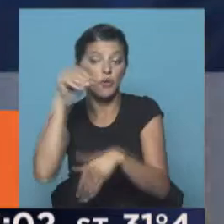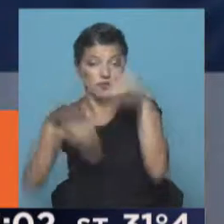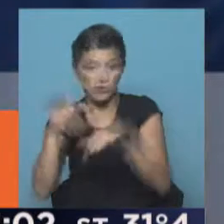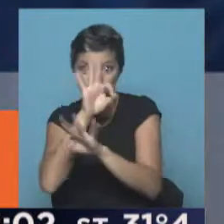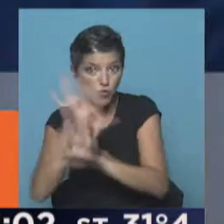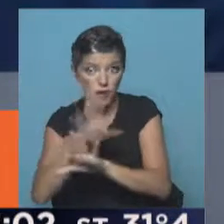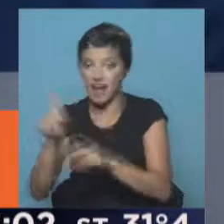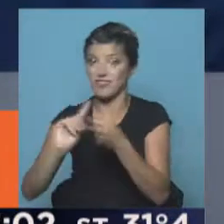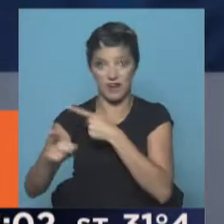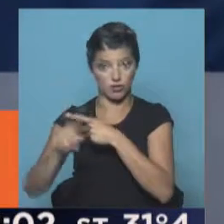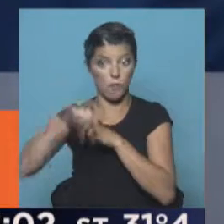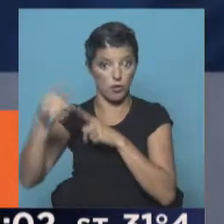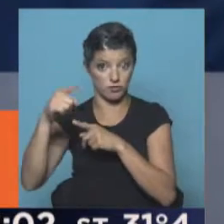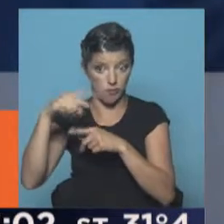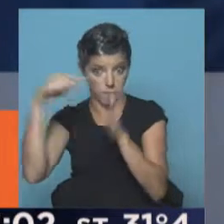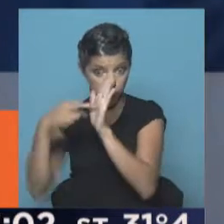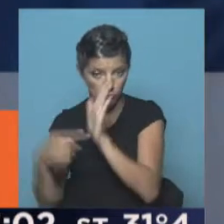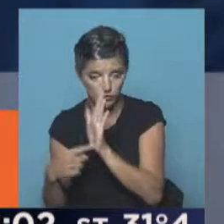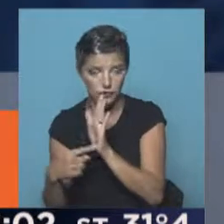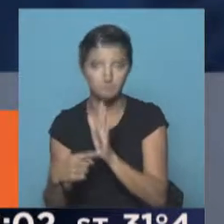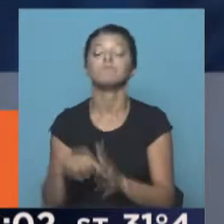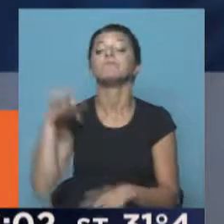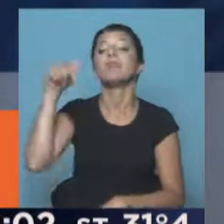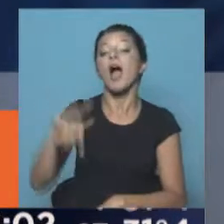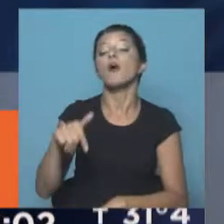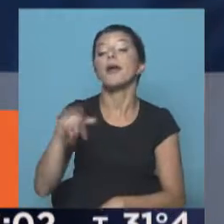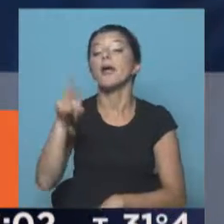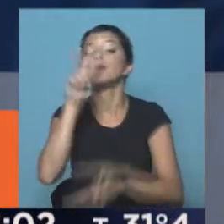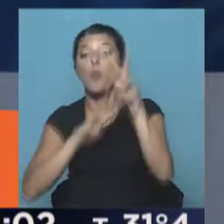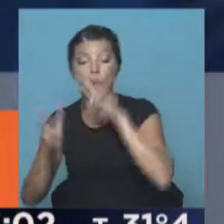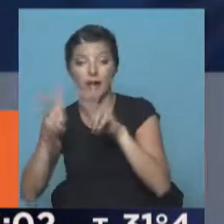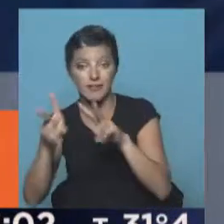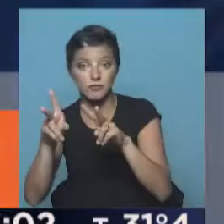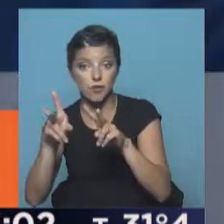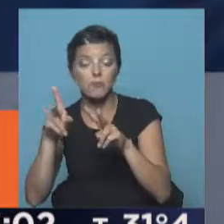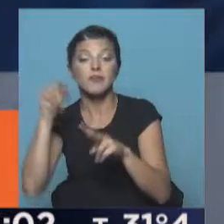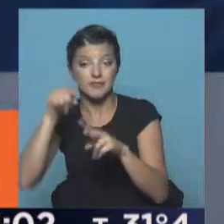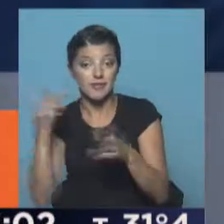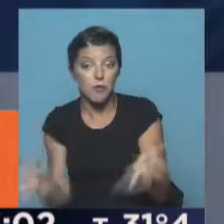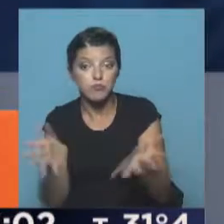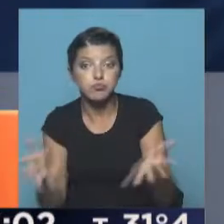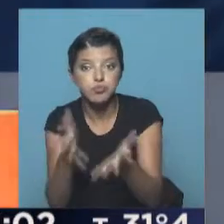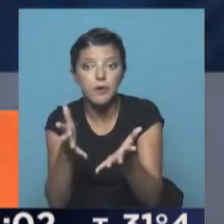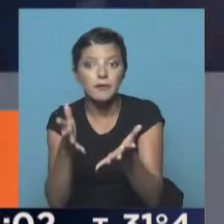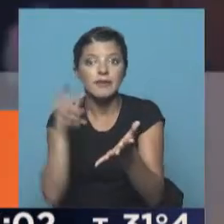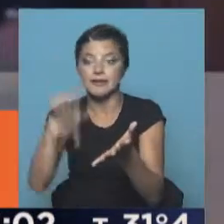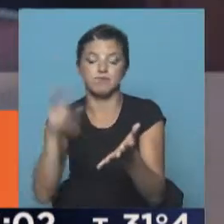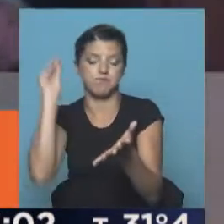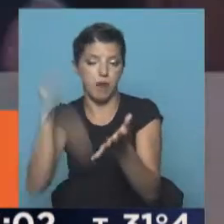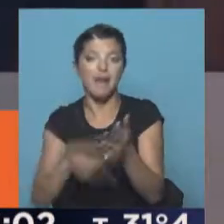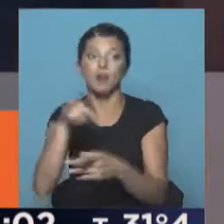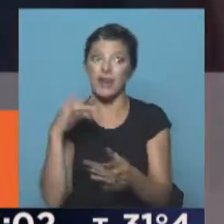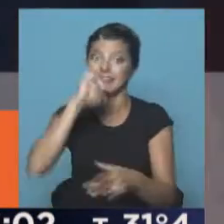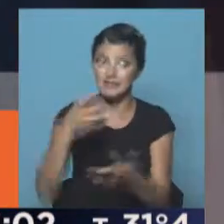era su momento de legitimación, falló. Ahora es el propio Renzi el que insiste también en que haya elecciones inmediatas, porque